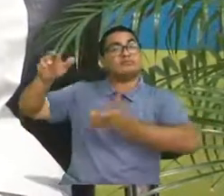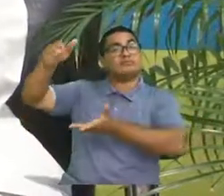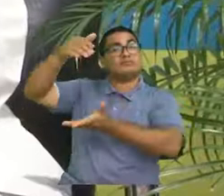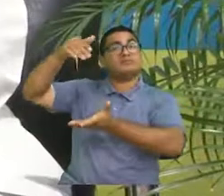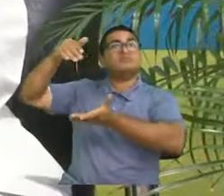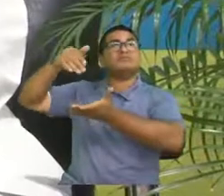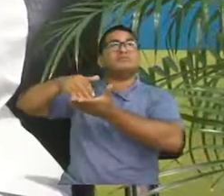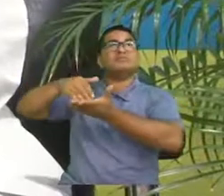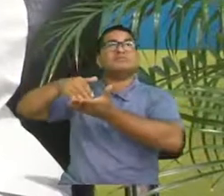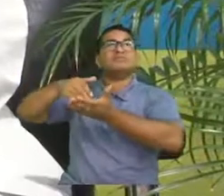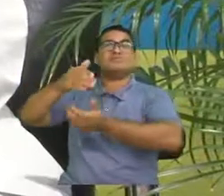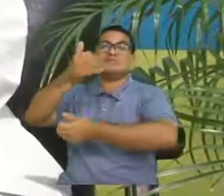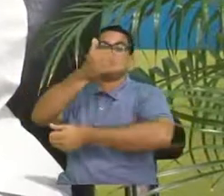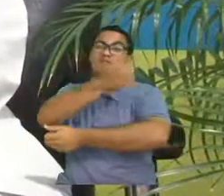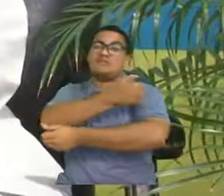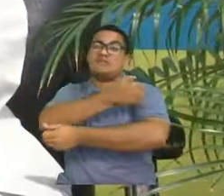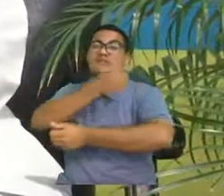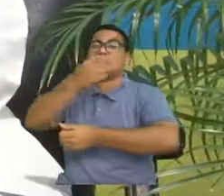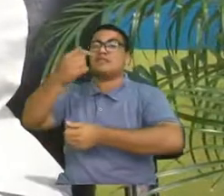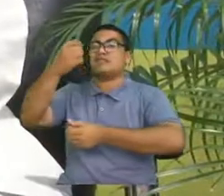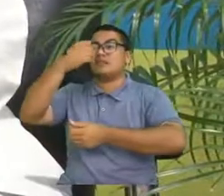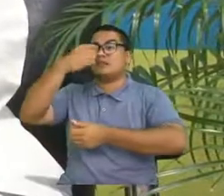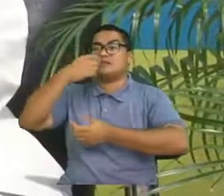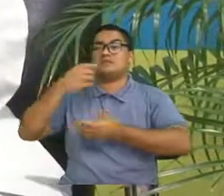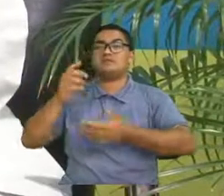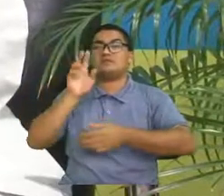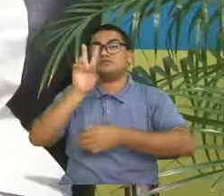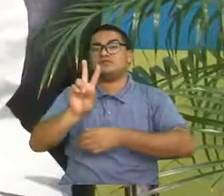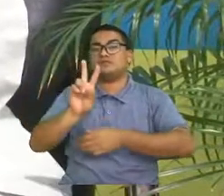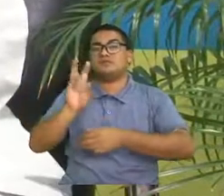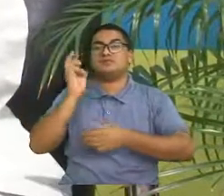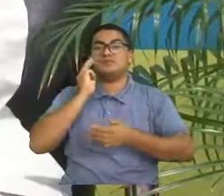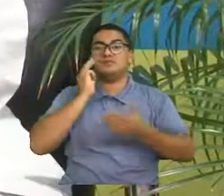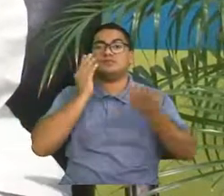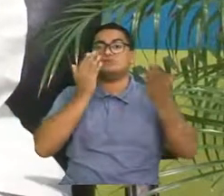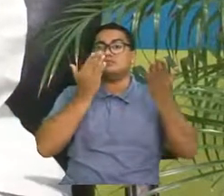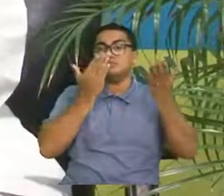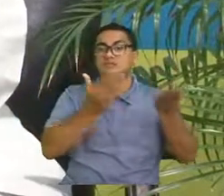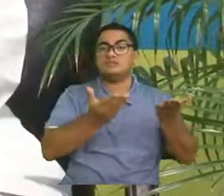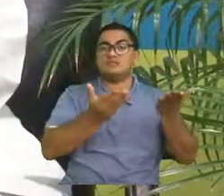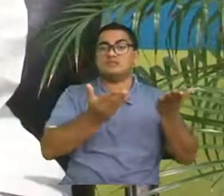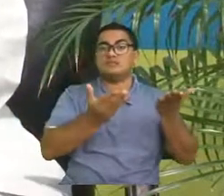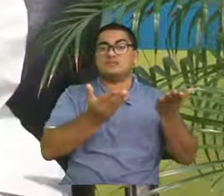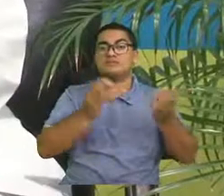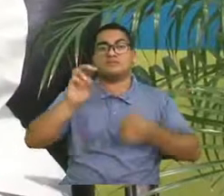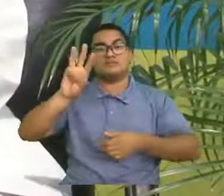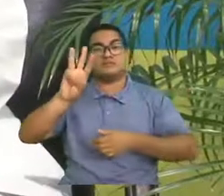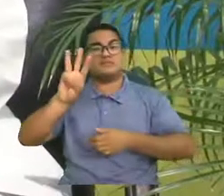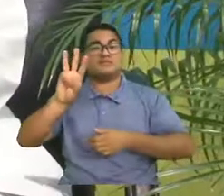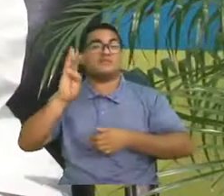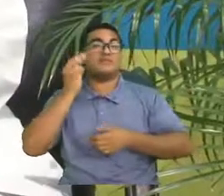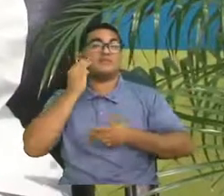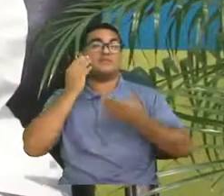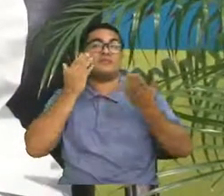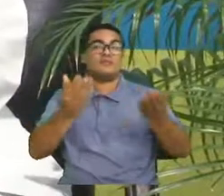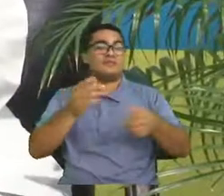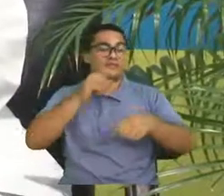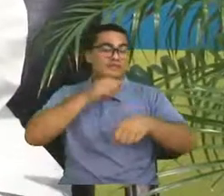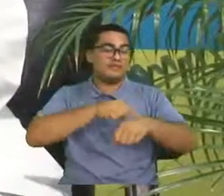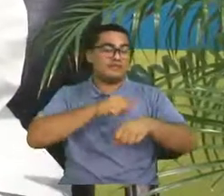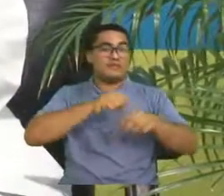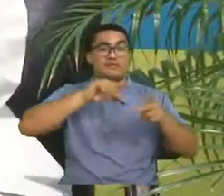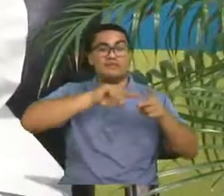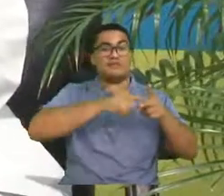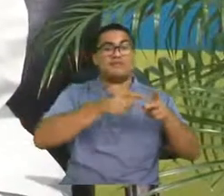vacunación. Los días centrales de nosotros son el 2 de mayo y el 3 de mayo, el cual está aperturado desde las 8 de la